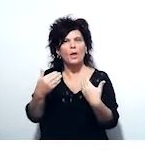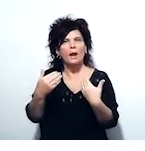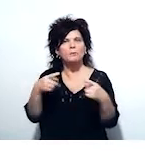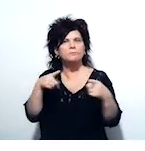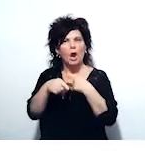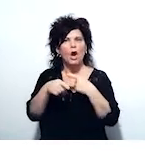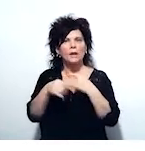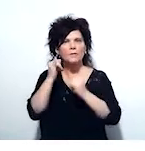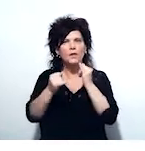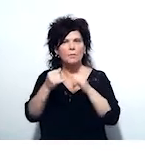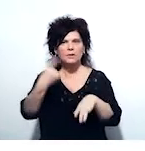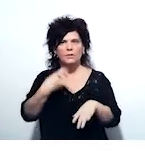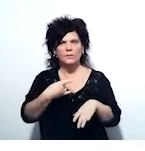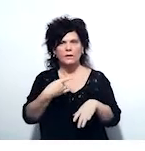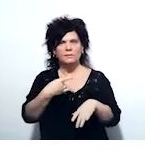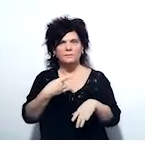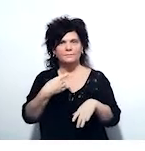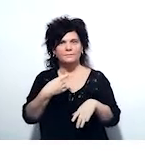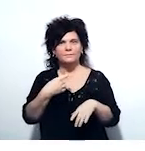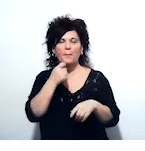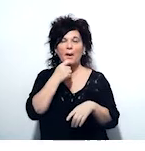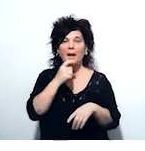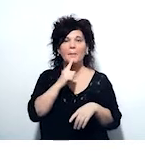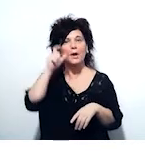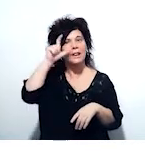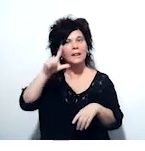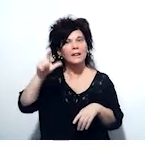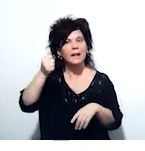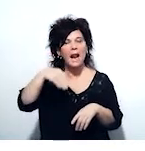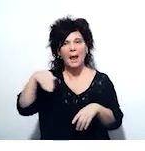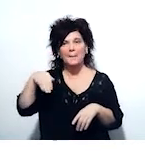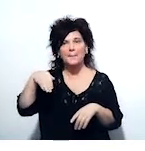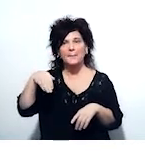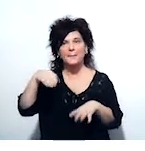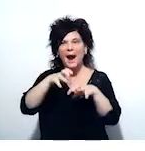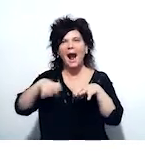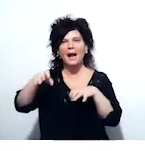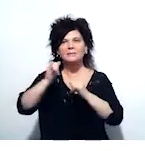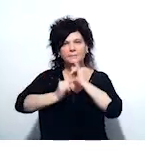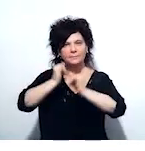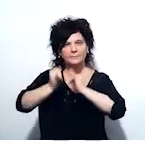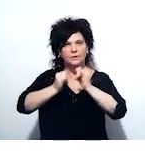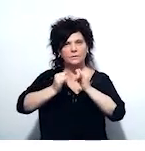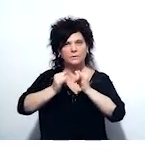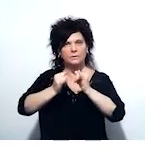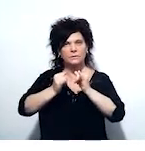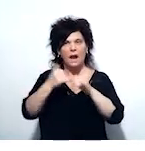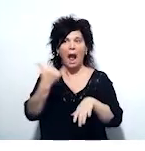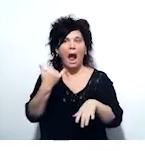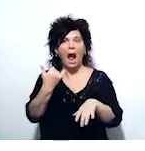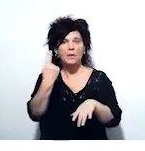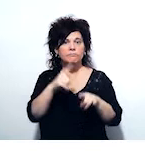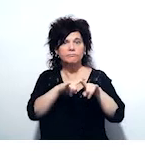ejemplo, Telam, que es nuestra agencia nacional de noticias, agencia argentina de noticias, tiene un sitio sobre fake